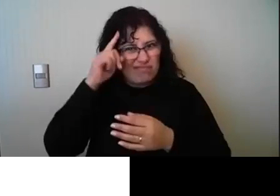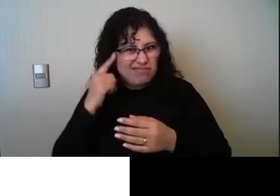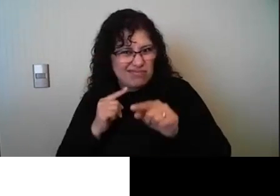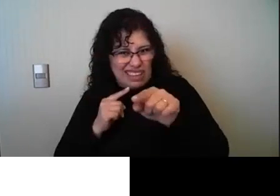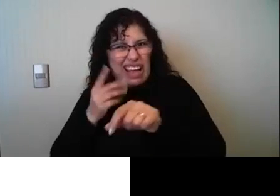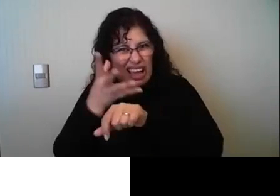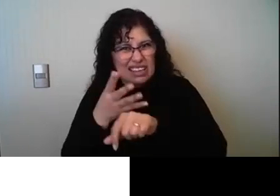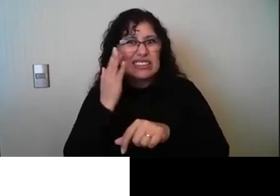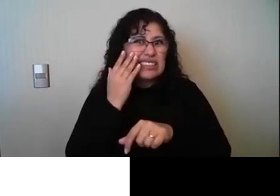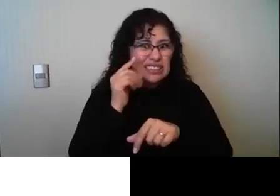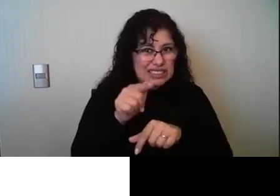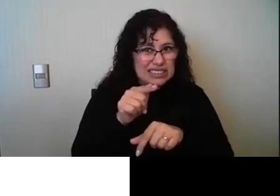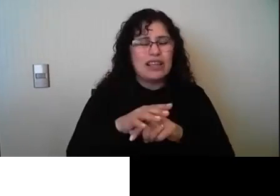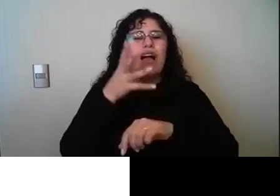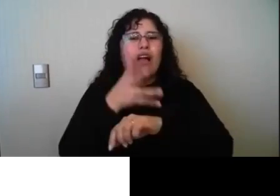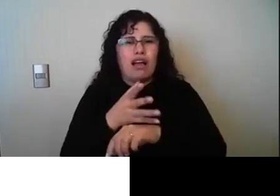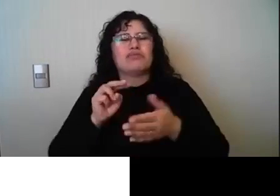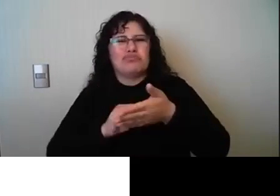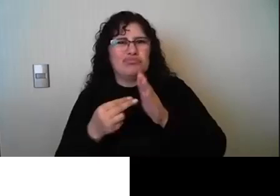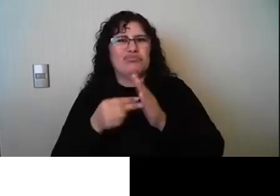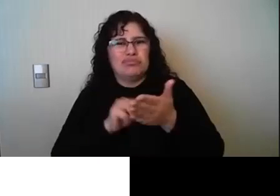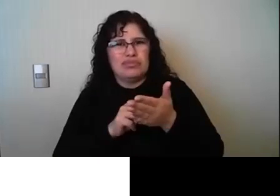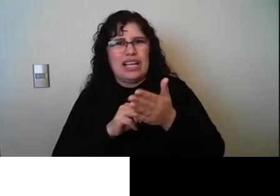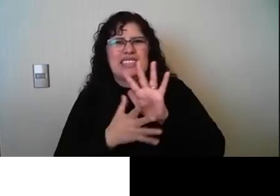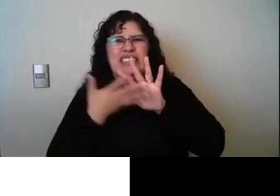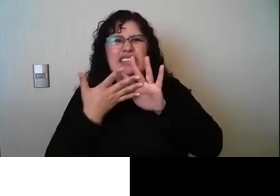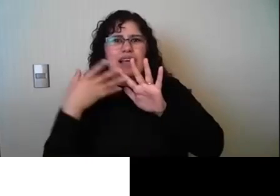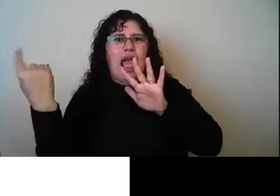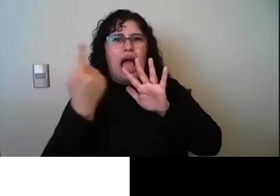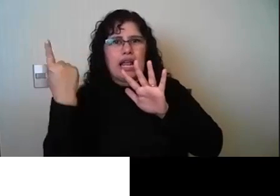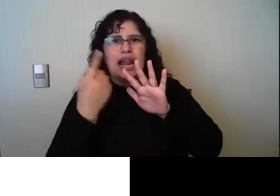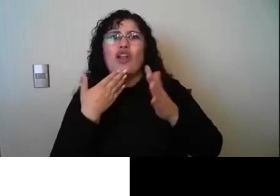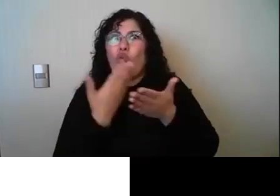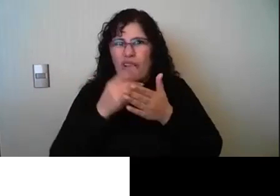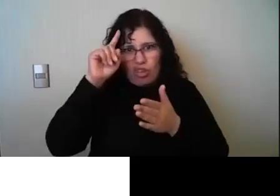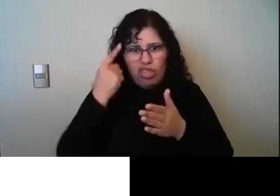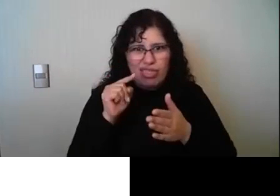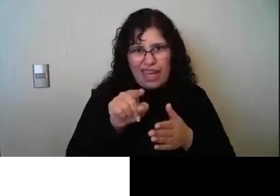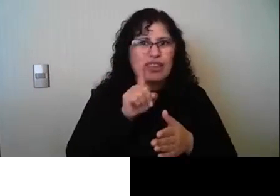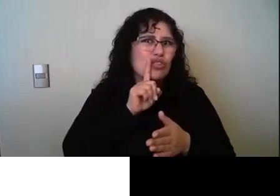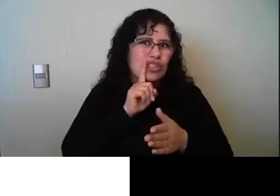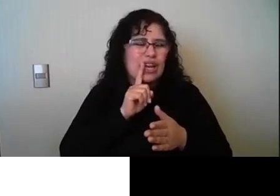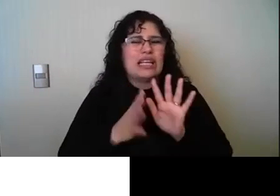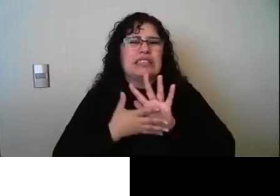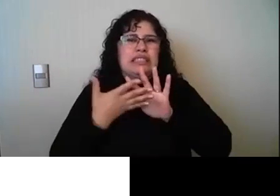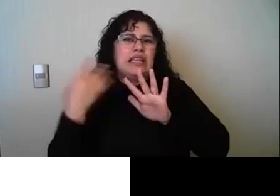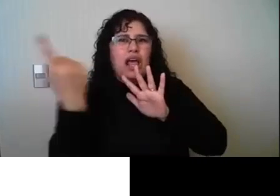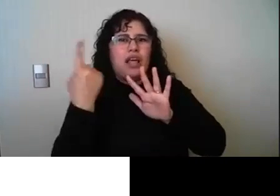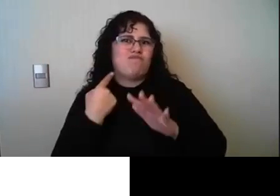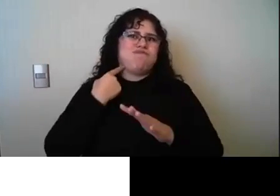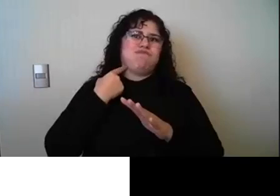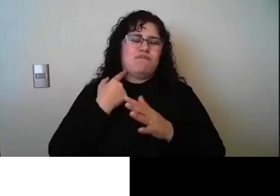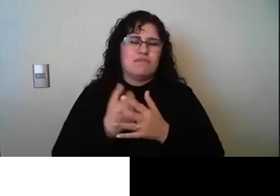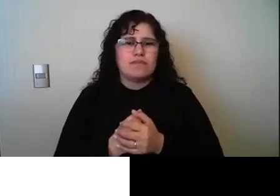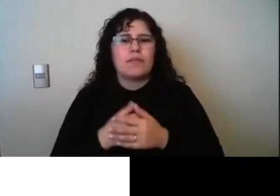interna provocarán alteraciones de la sensibilidad general. Alteraciones en cualquier parte de la vía